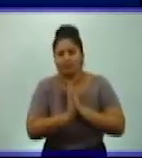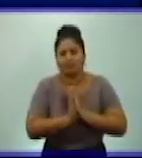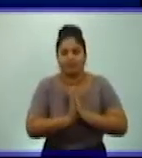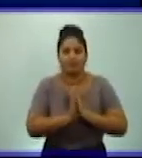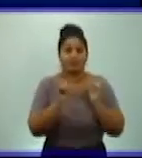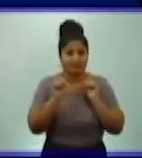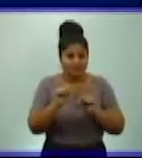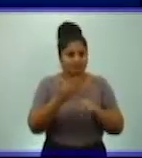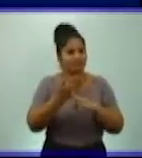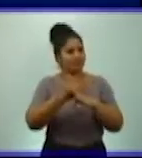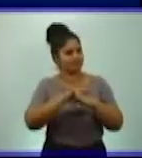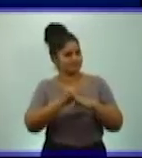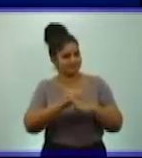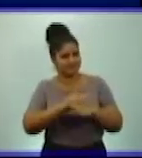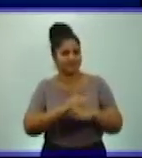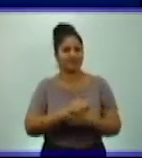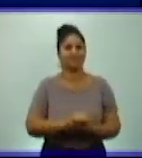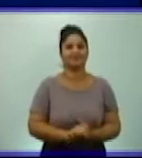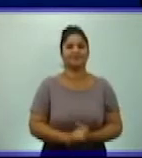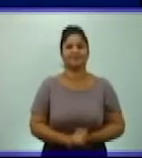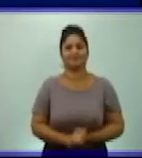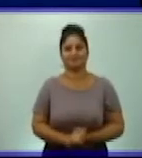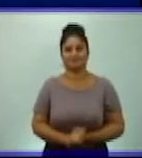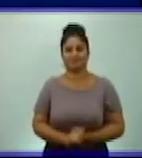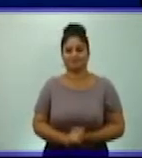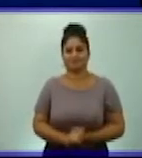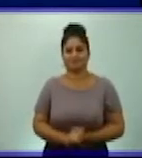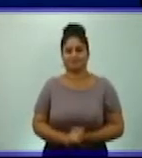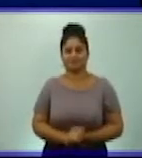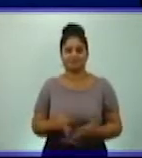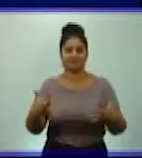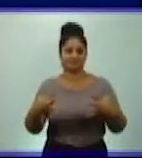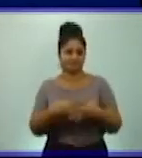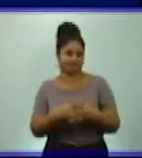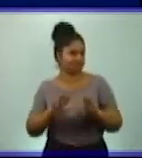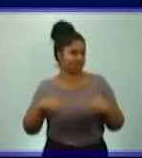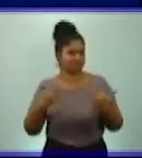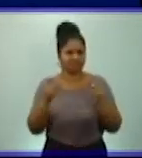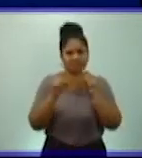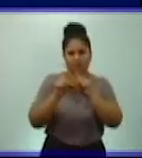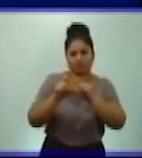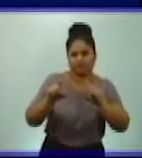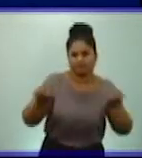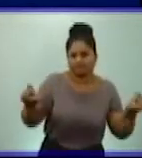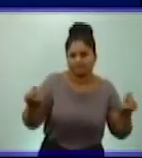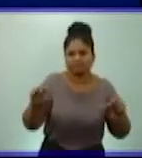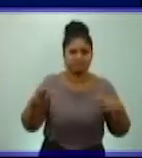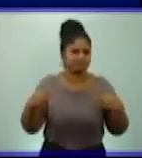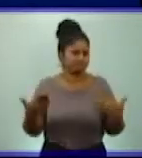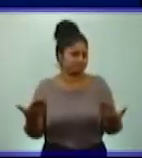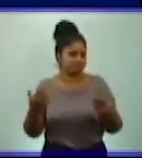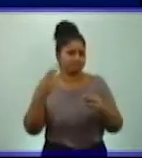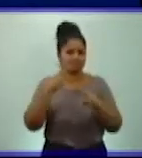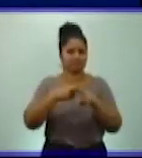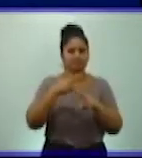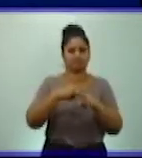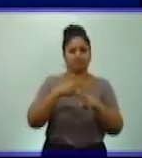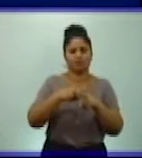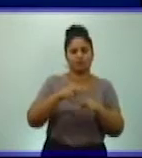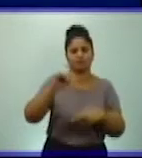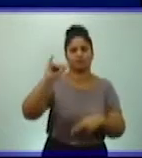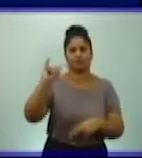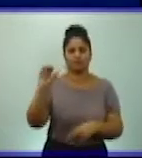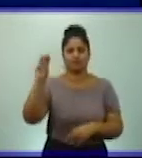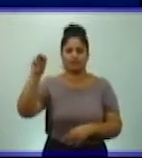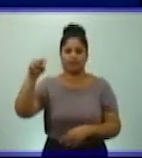través de una oración que por la actitud del hablante se clasifica como imperativa,